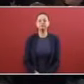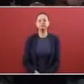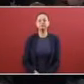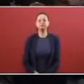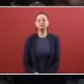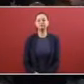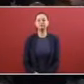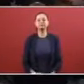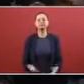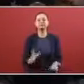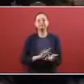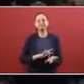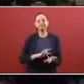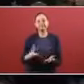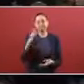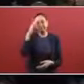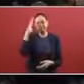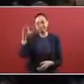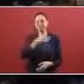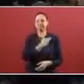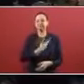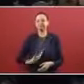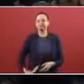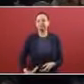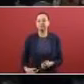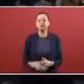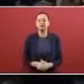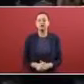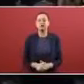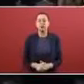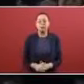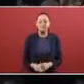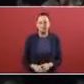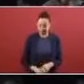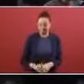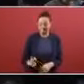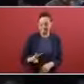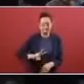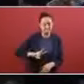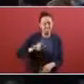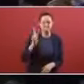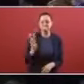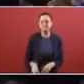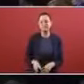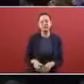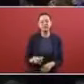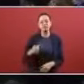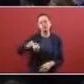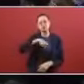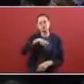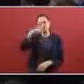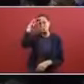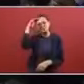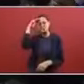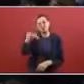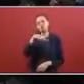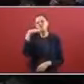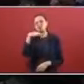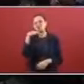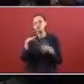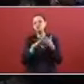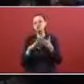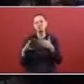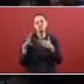Muchas gracias, señor presidente. Efectivamente, consideramos que la mejor estrategia para combatir la corrupción es generar una